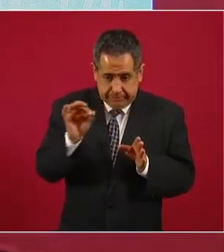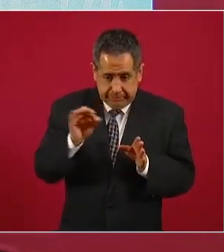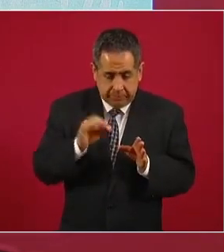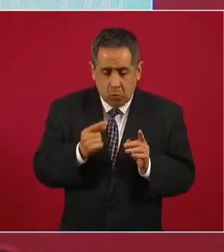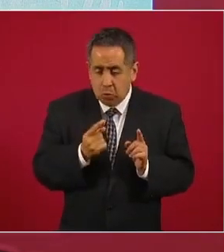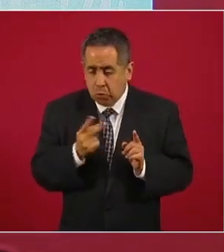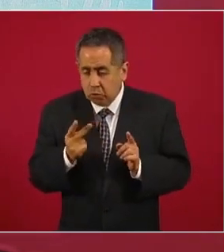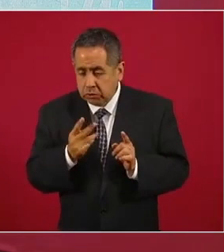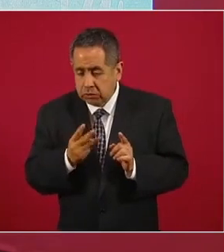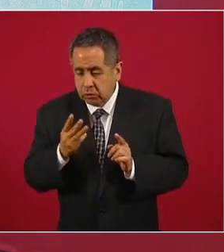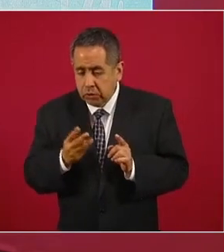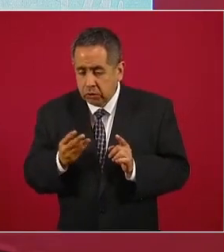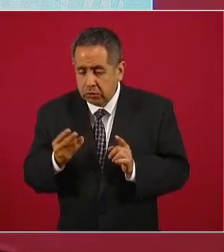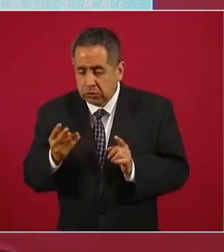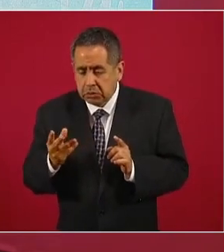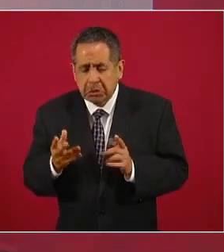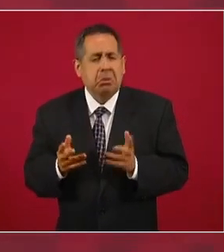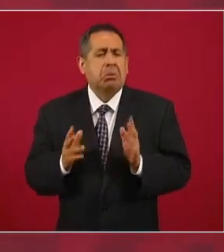contaban.